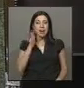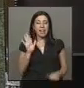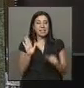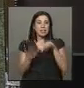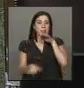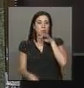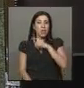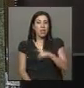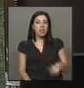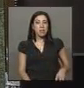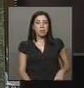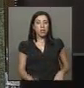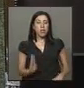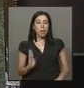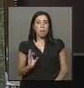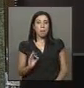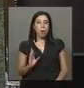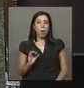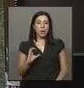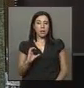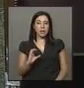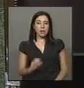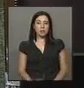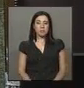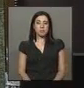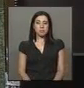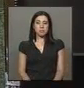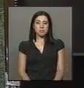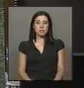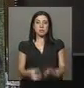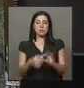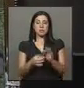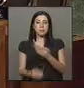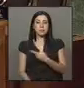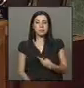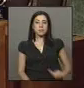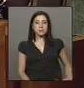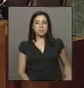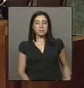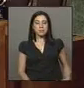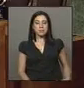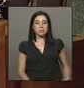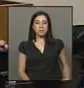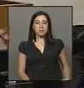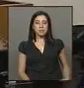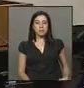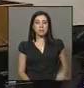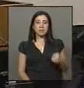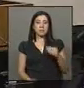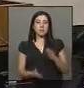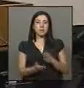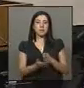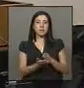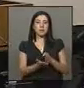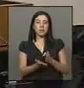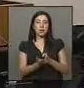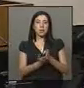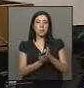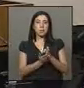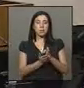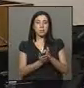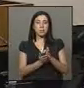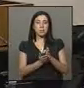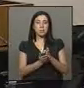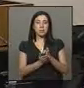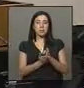Minuto el diputado Gabriel Boric. Muchas gracias, presidente. No se puede partir este debate como lo han